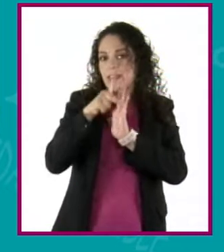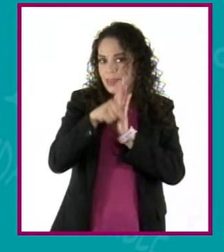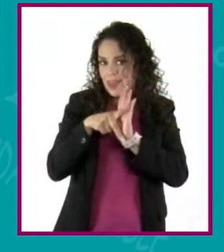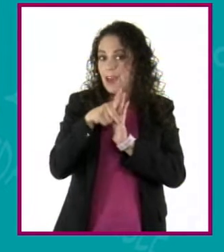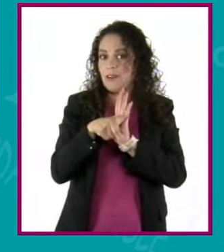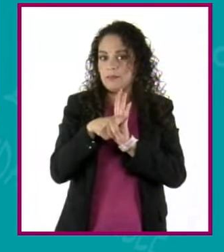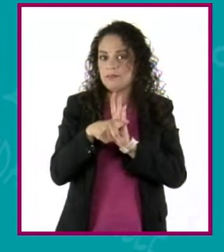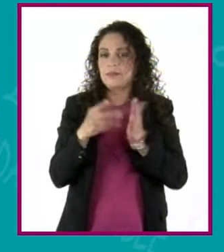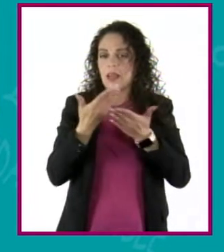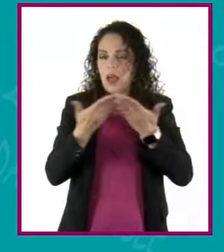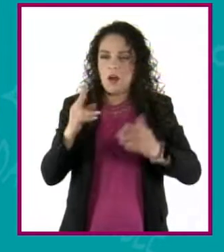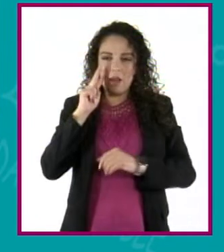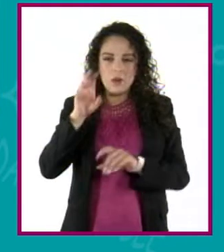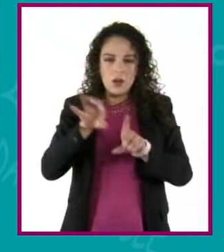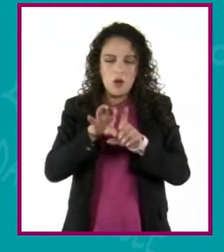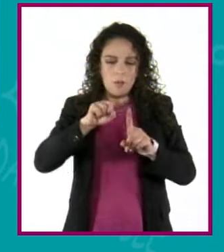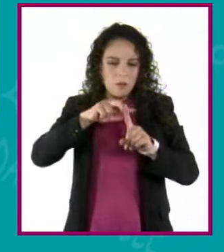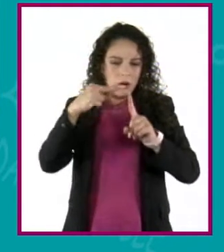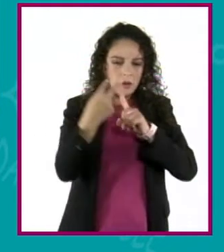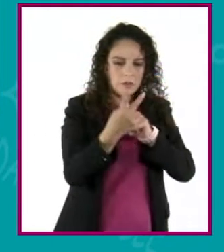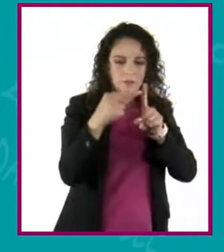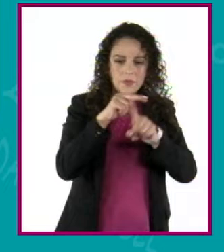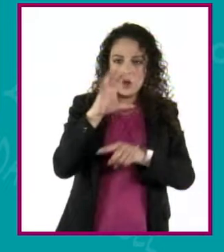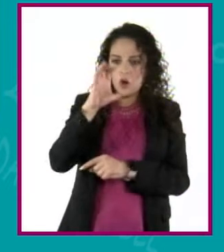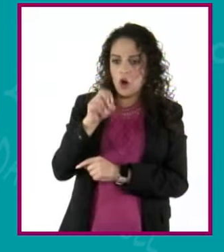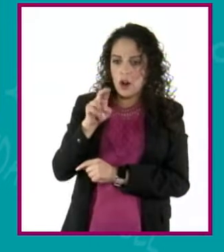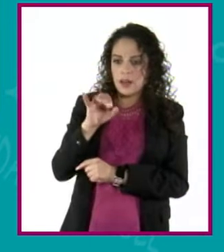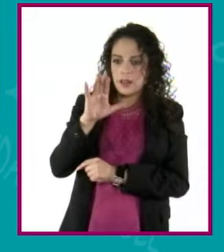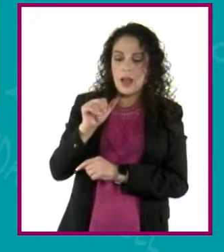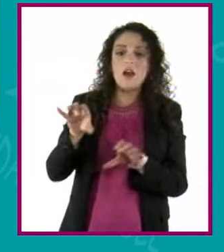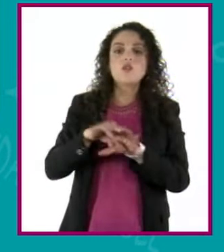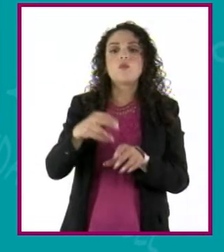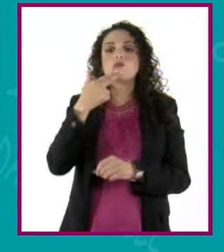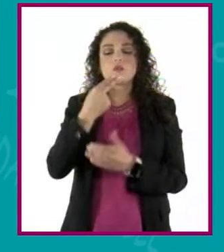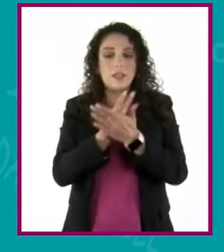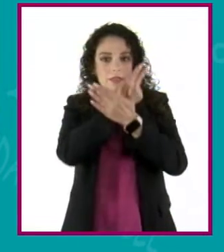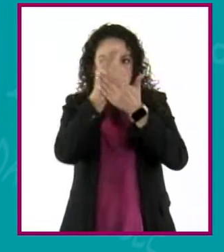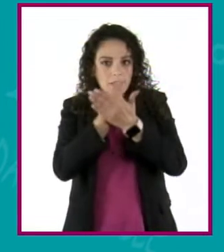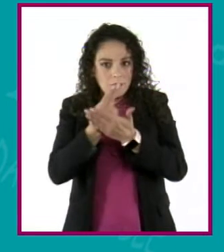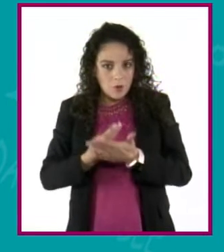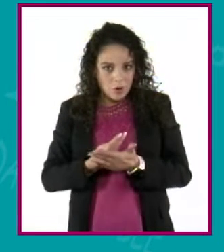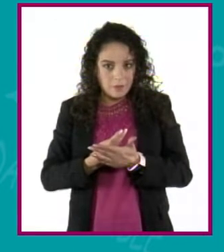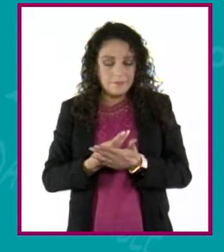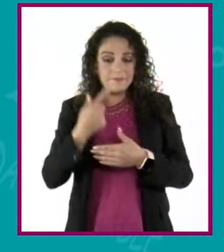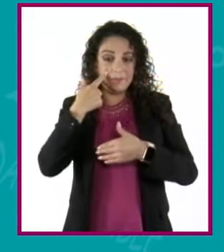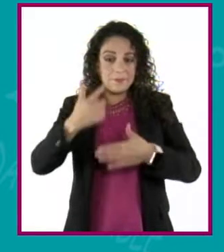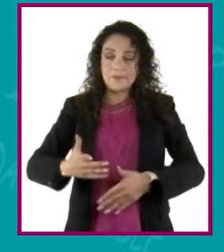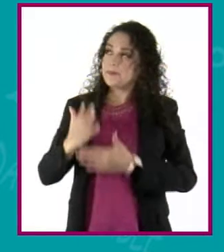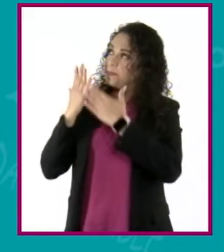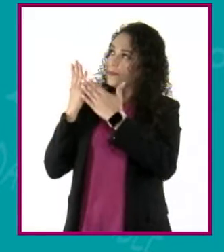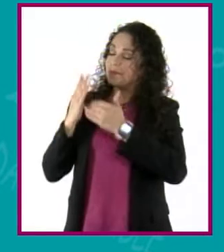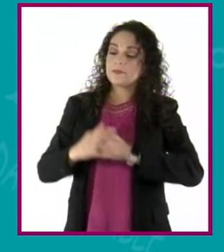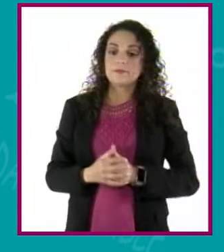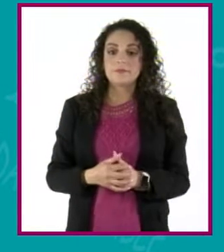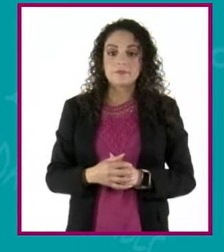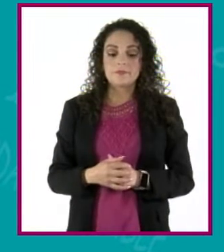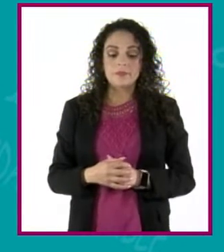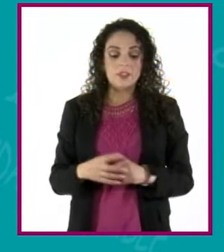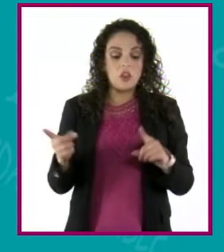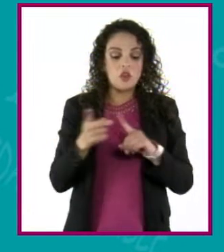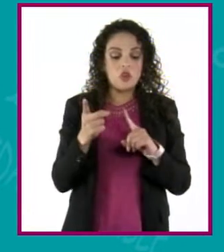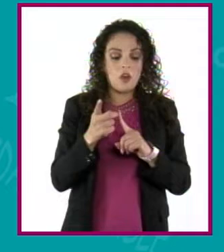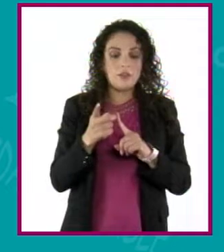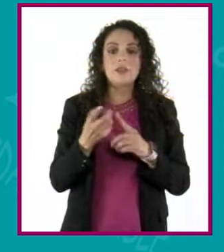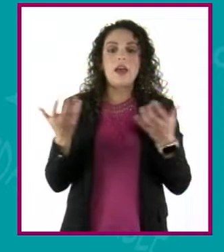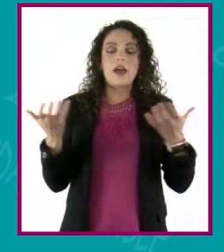cómo aplicar la perspectiva cónica o de visión real en nuestros dibujos. Para esto vamos a elegir los puntos de fuga y se